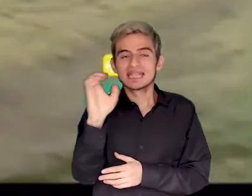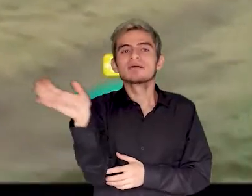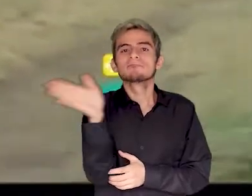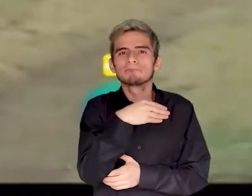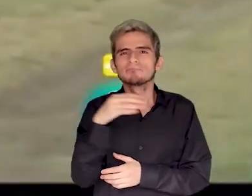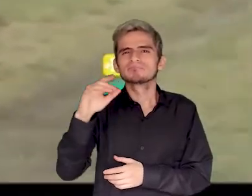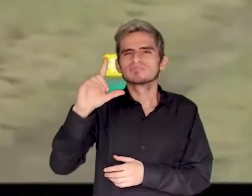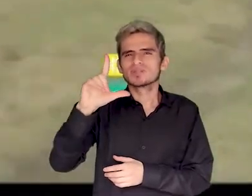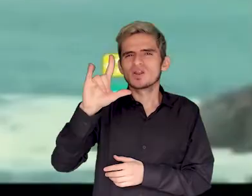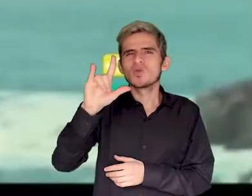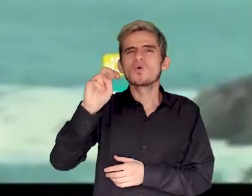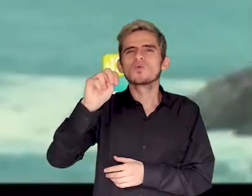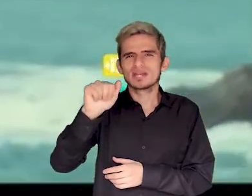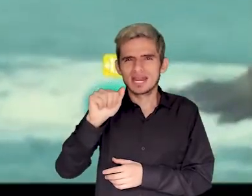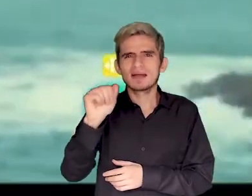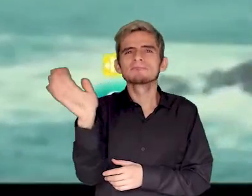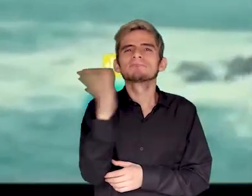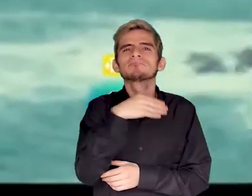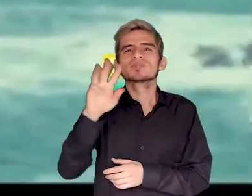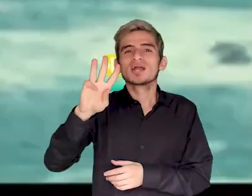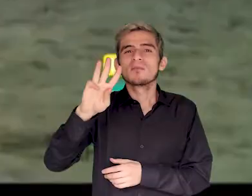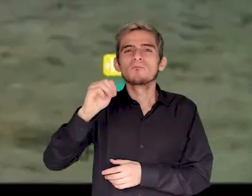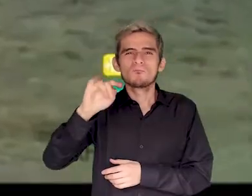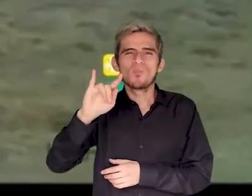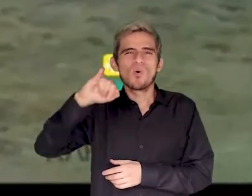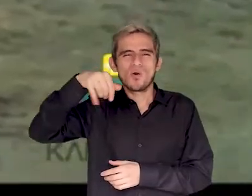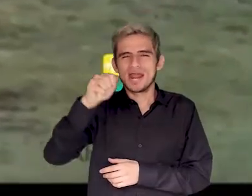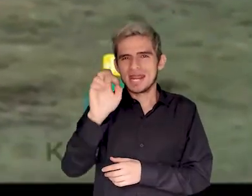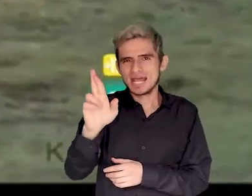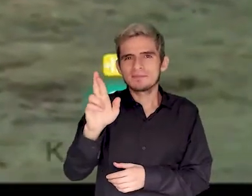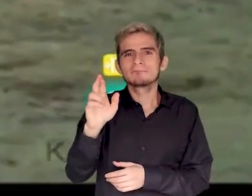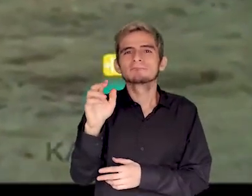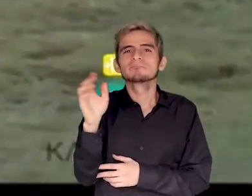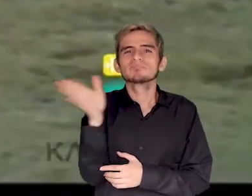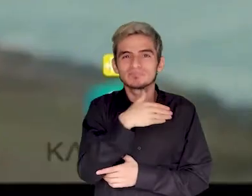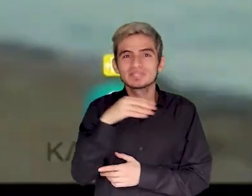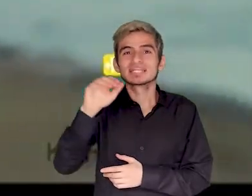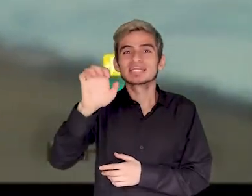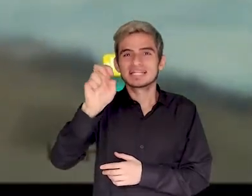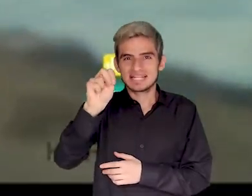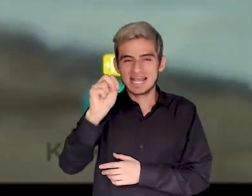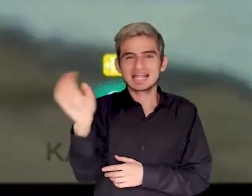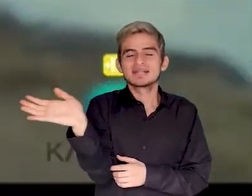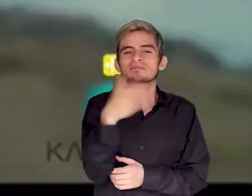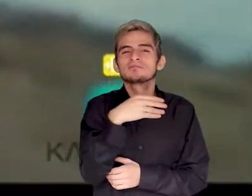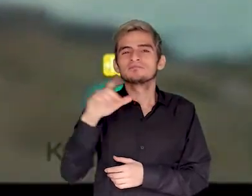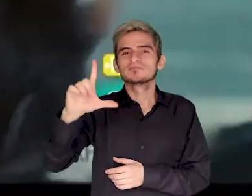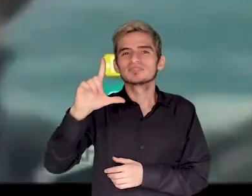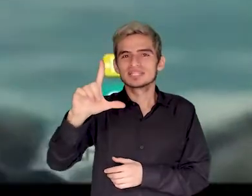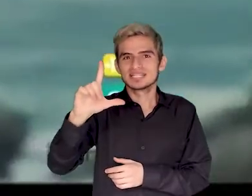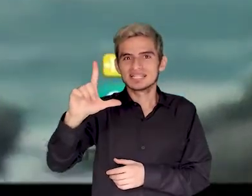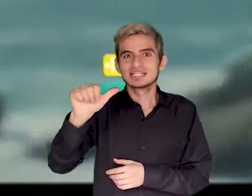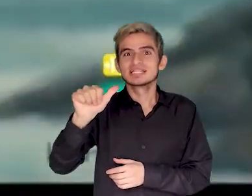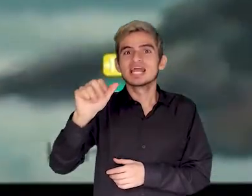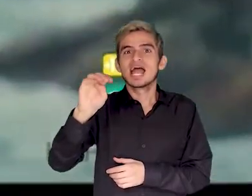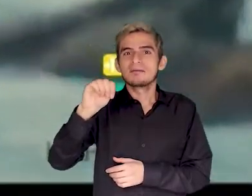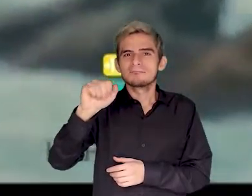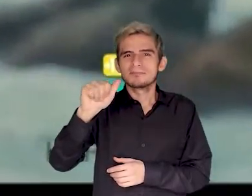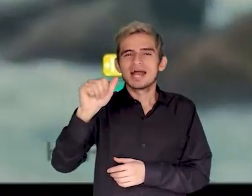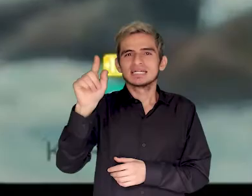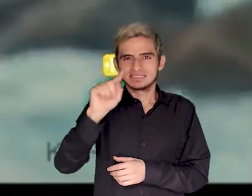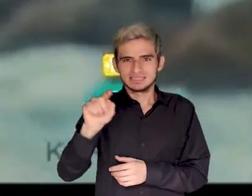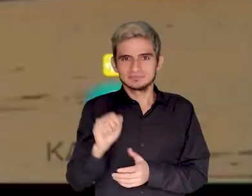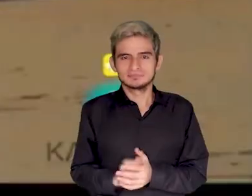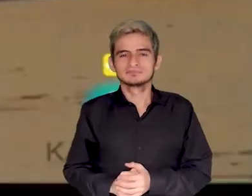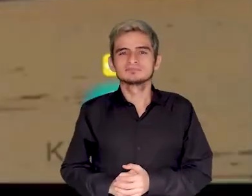por Celine Sciamma. Es la historia de dos mujeres que rompen convenciones y se atreven a ser ellas mismas,